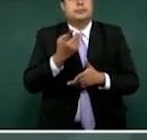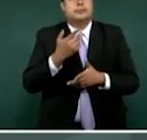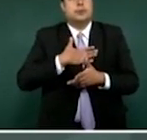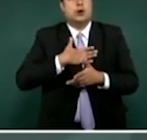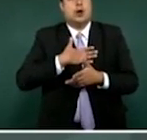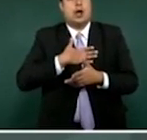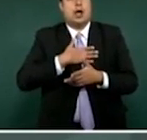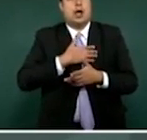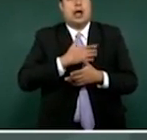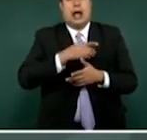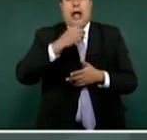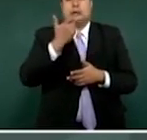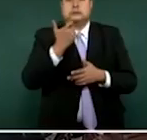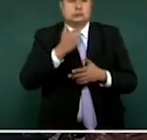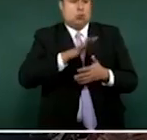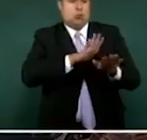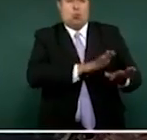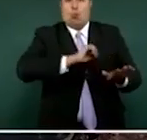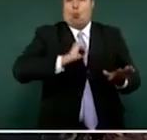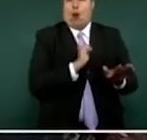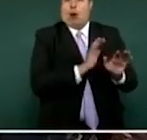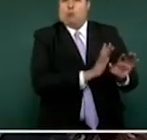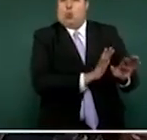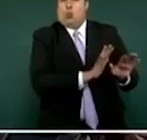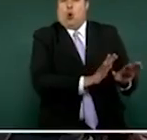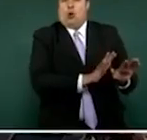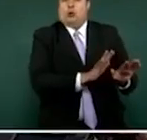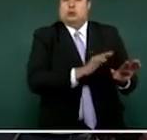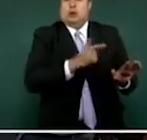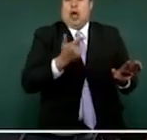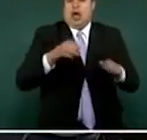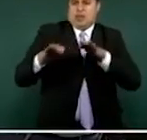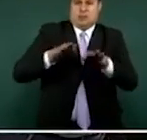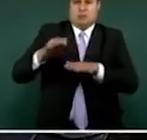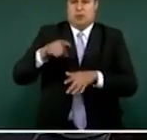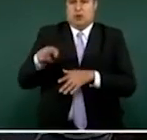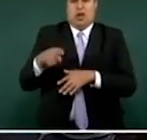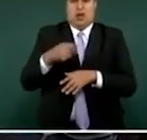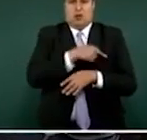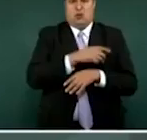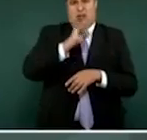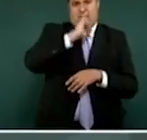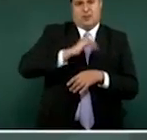capital mediante la explotación de los trabajadores,